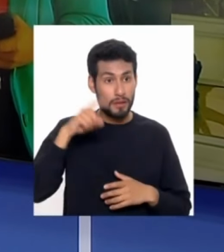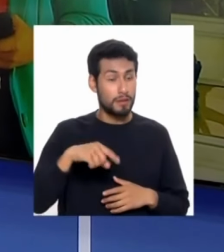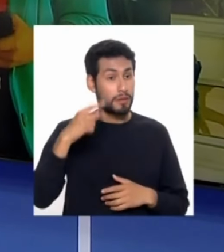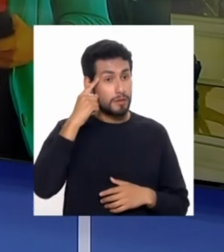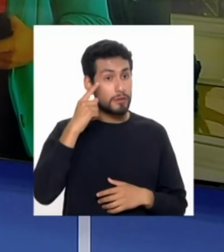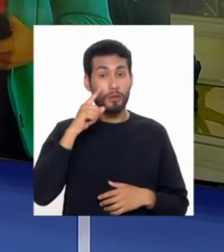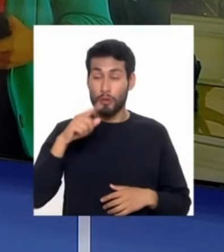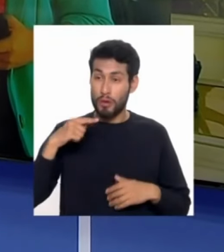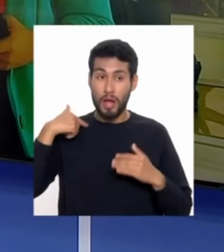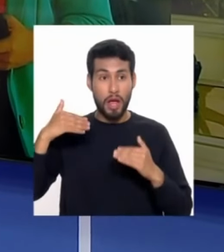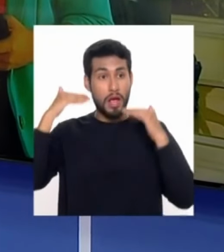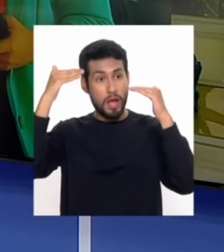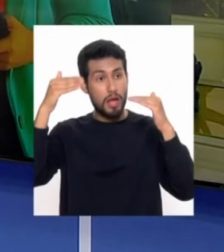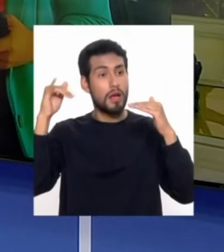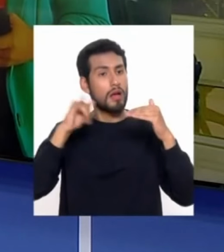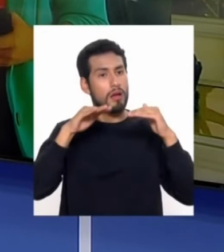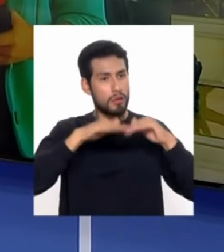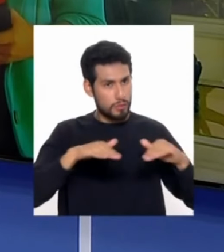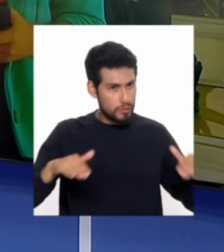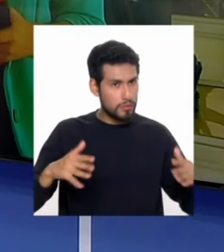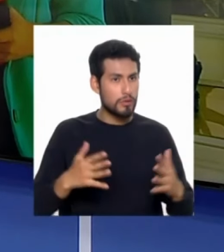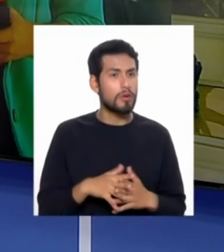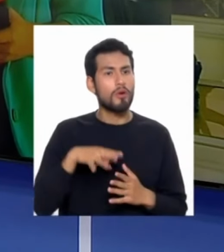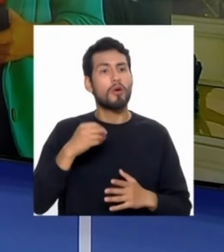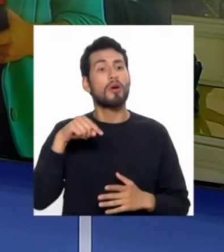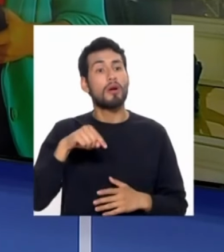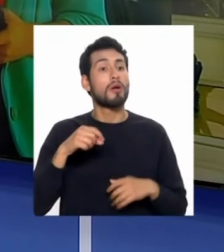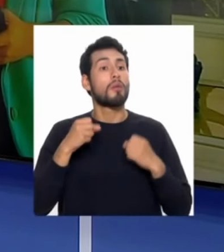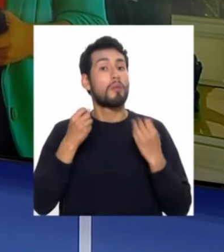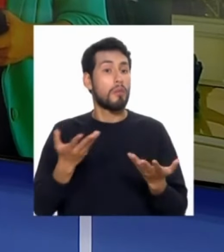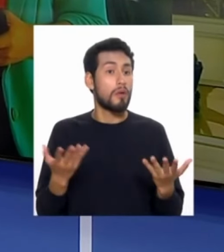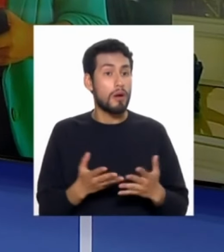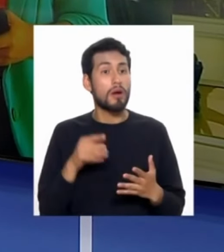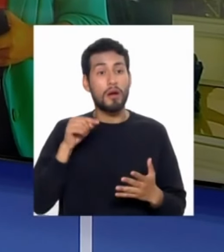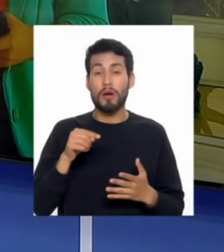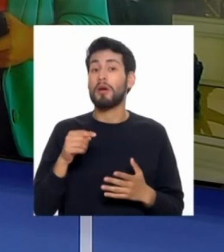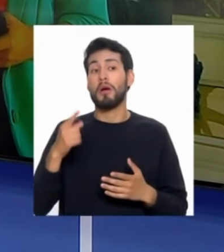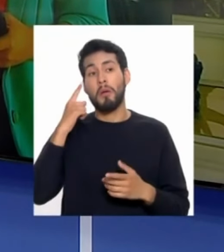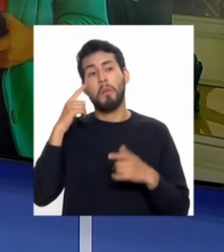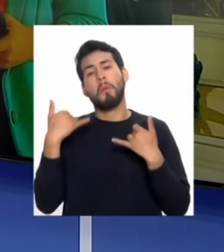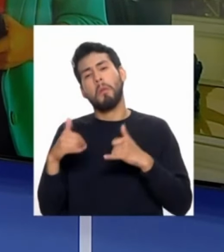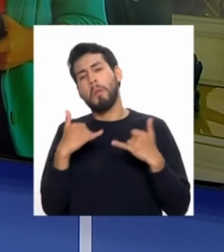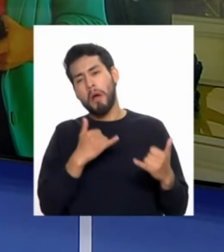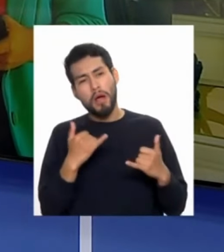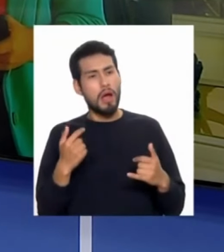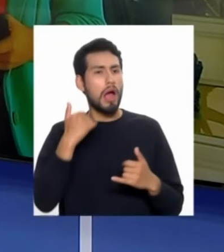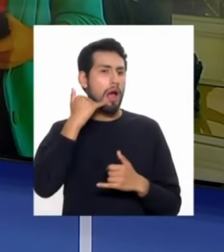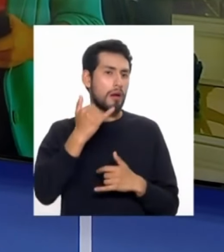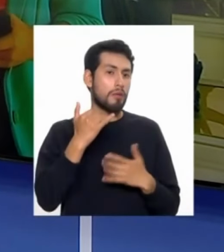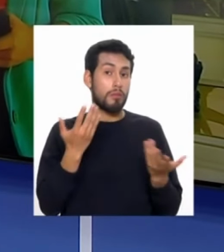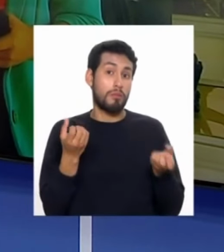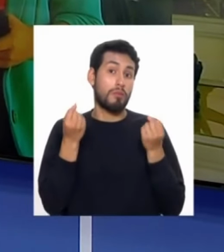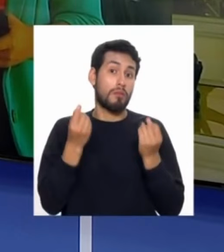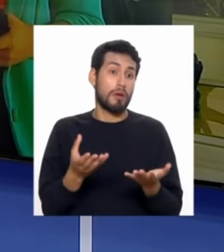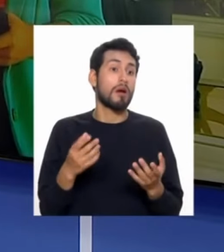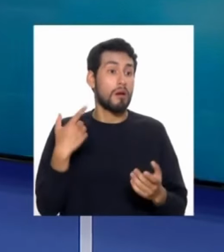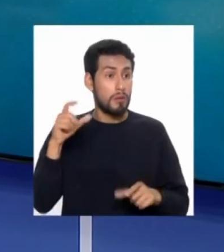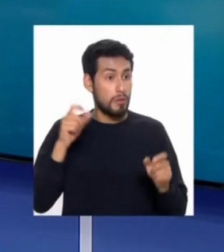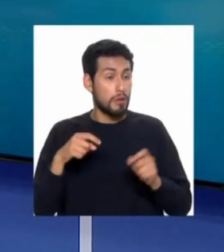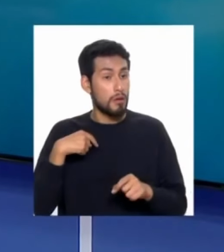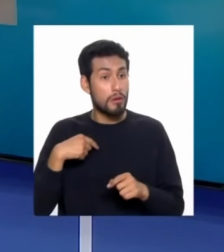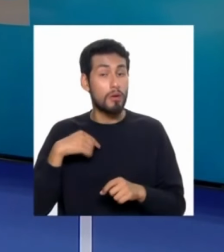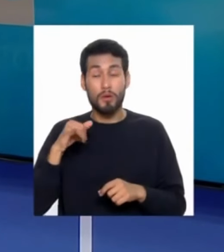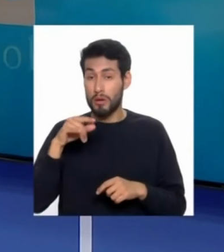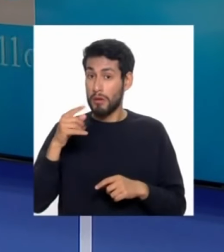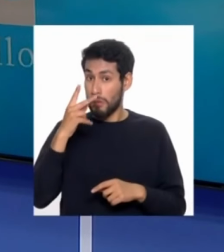hablarlo entre grandes y también tenemos que hablarlo con los chicos, porque lo que podría ser una simple broma, una simple llamadita, quizás para pasar el rato,